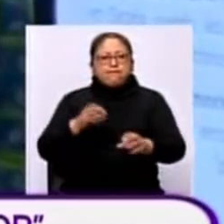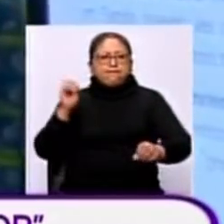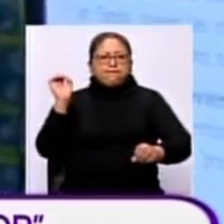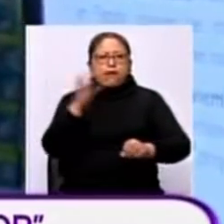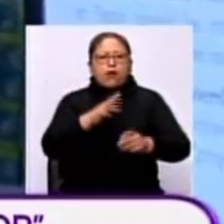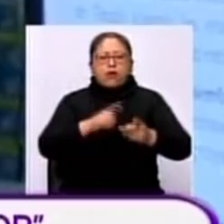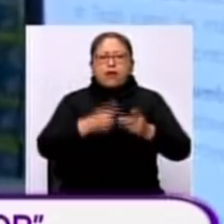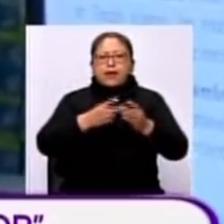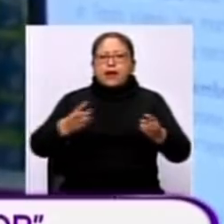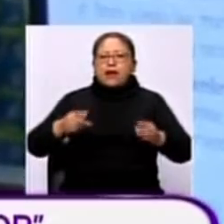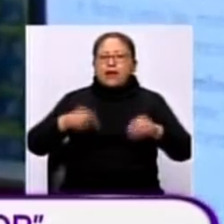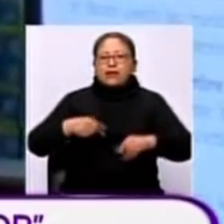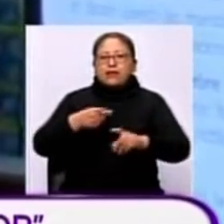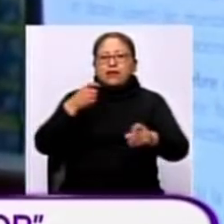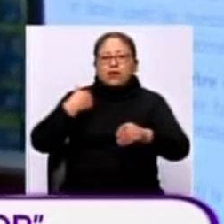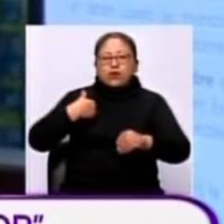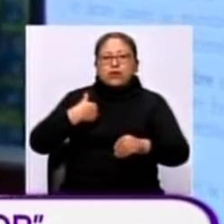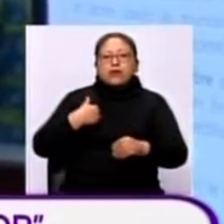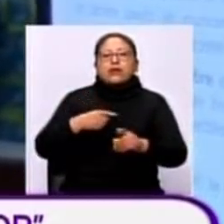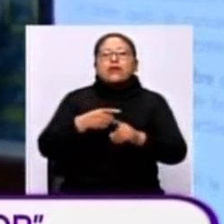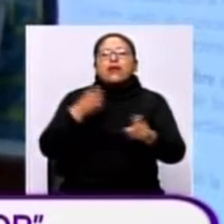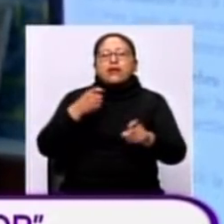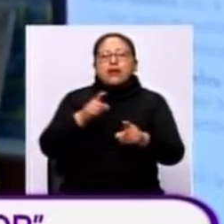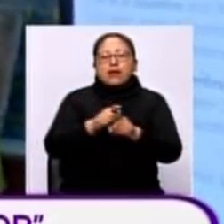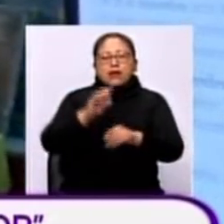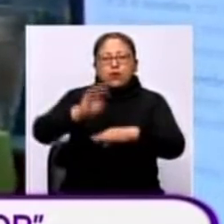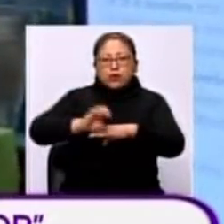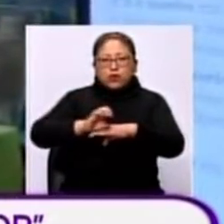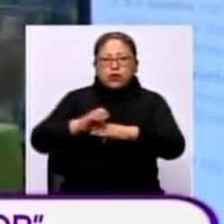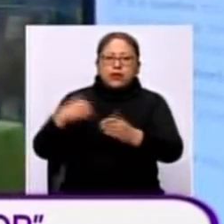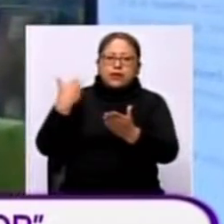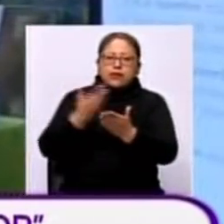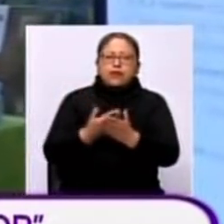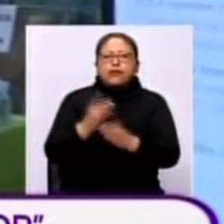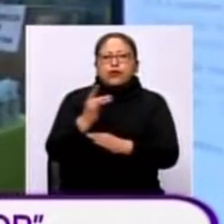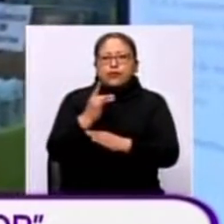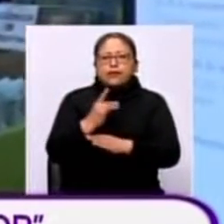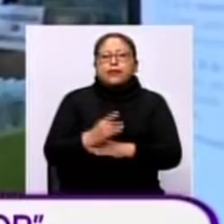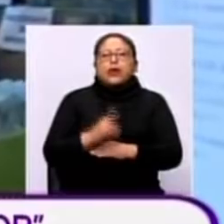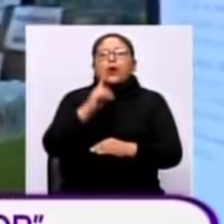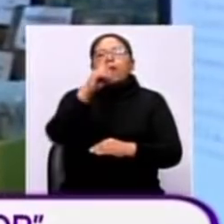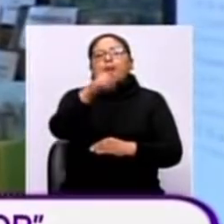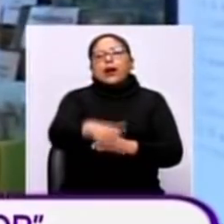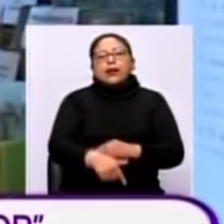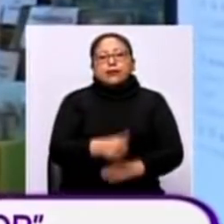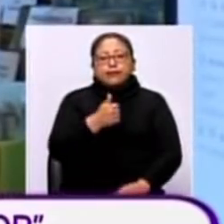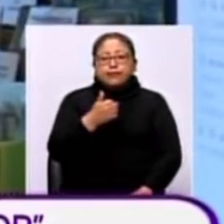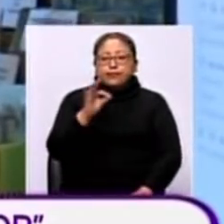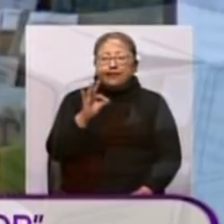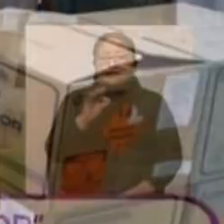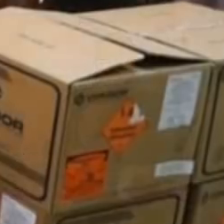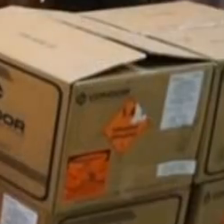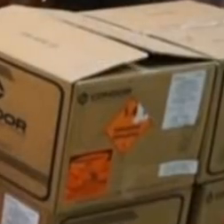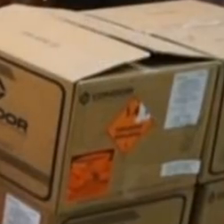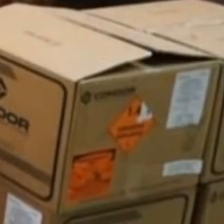Hablamos de la causa de los parques eólicos, hablamos del espionaje ilegal, una investigación que sigue su rumbo también. Hablamos de la causa